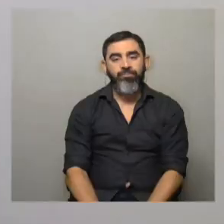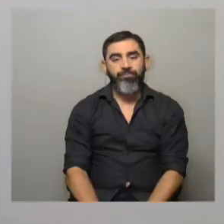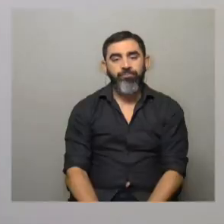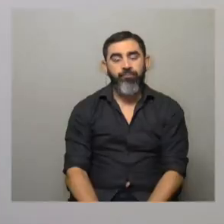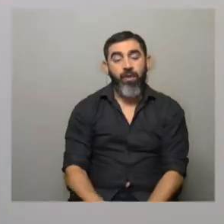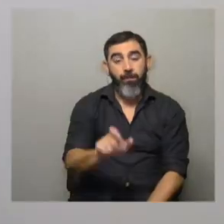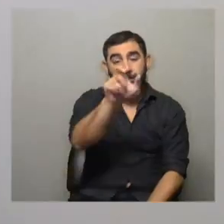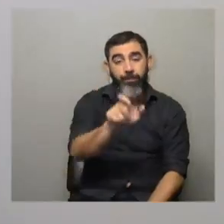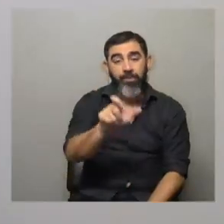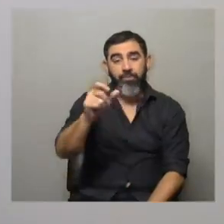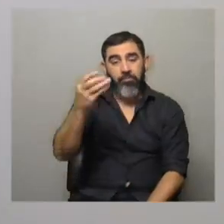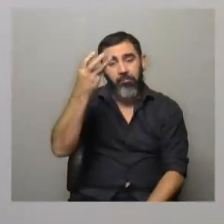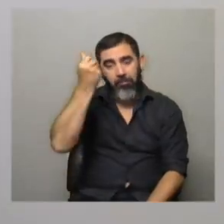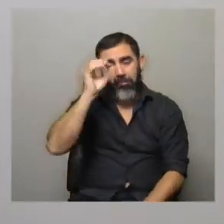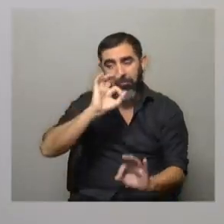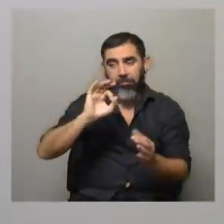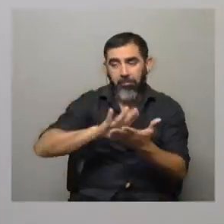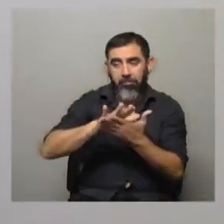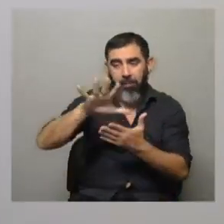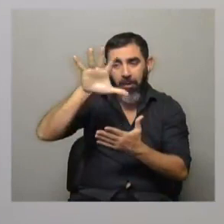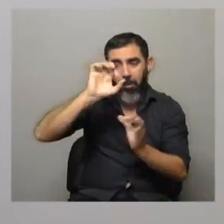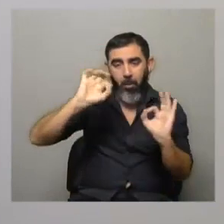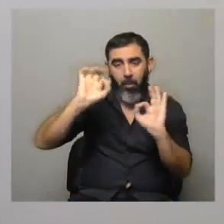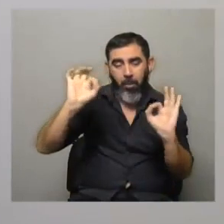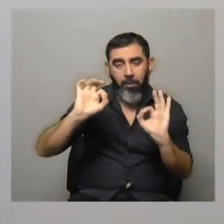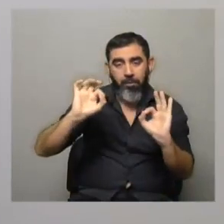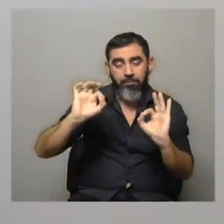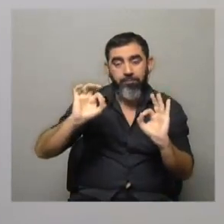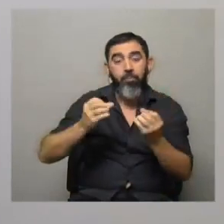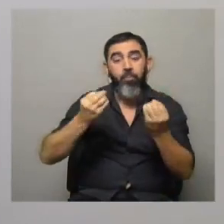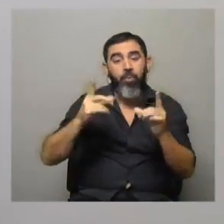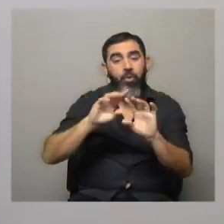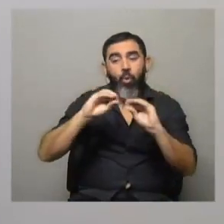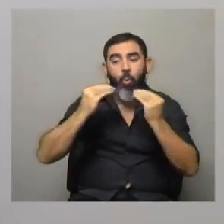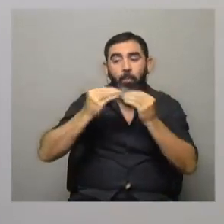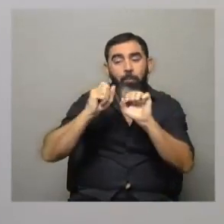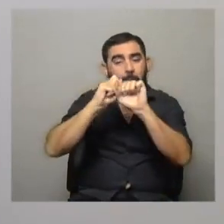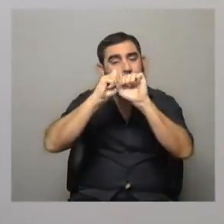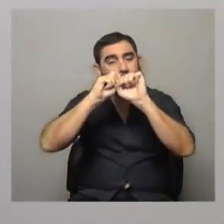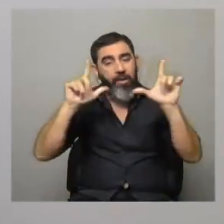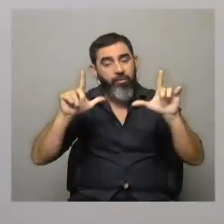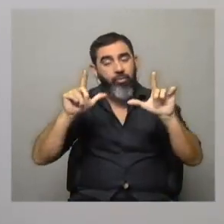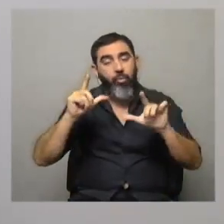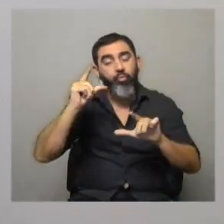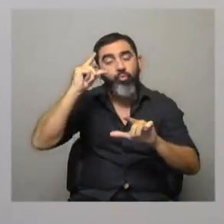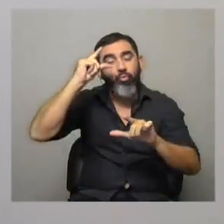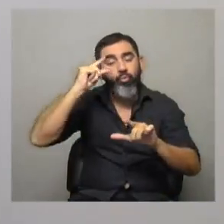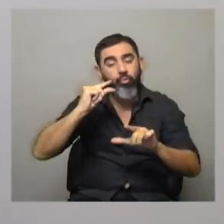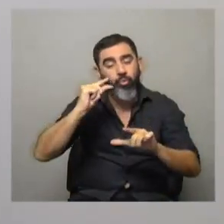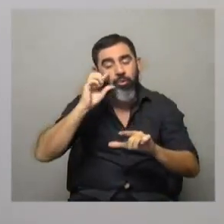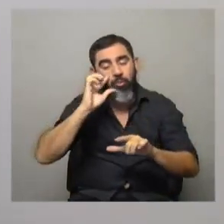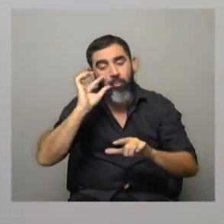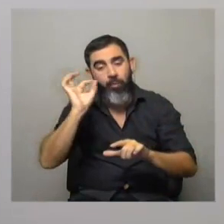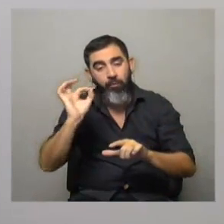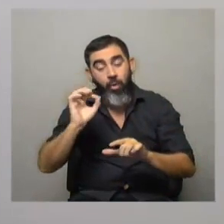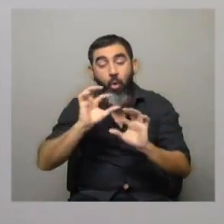La persona no recuerda nada al otro día, debido a que en realidad no está completamente despierta. Está en un sueño transicional